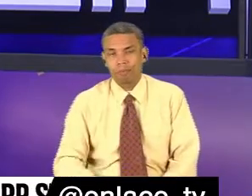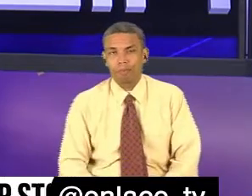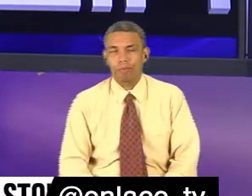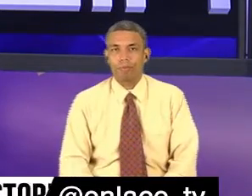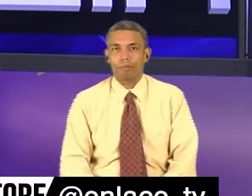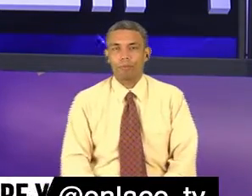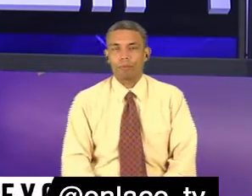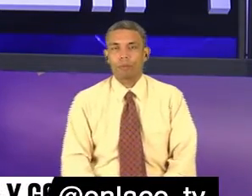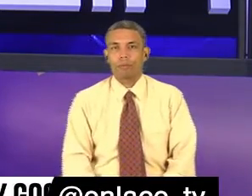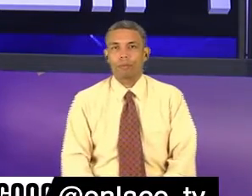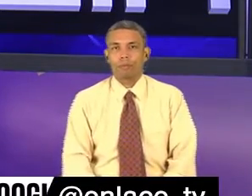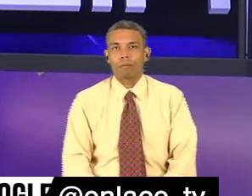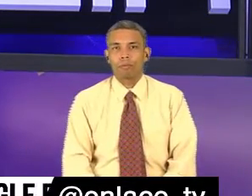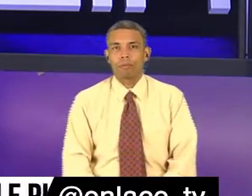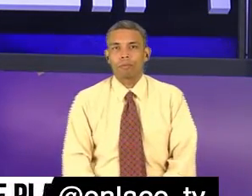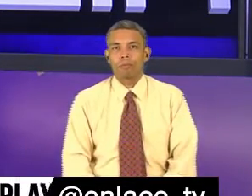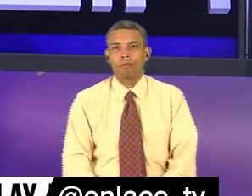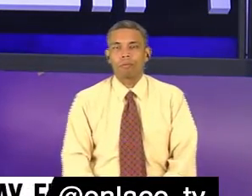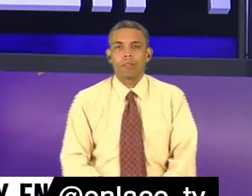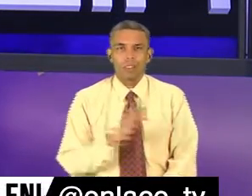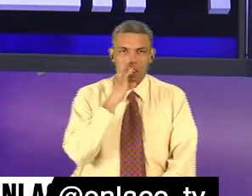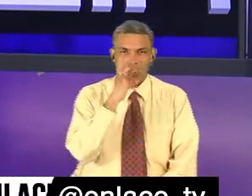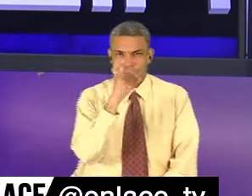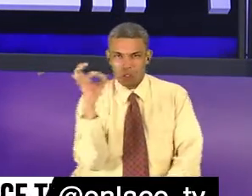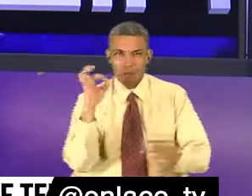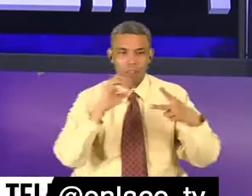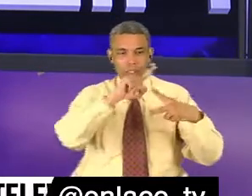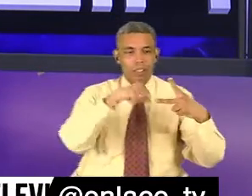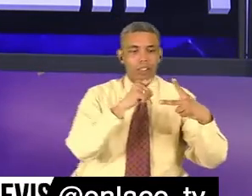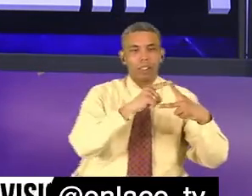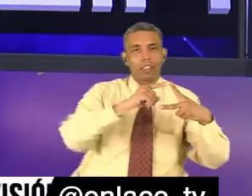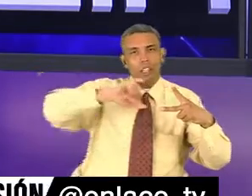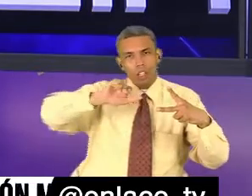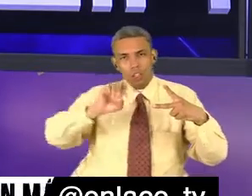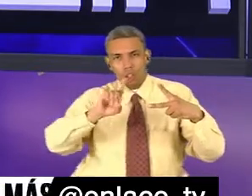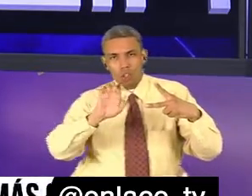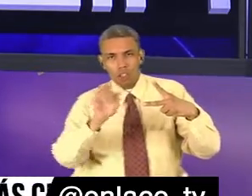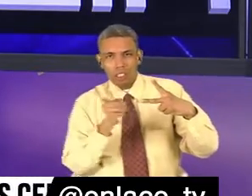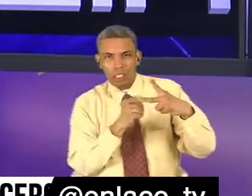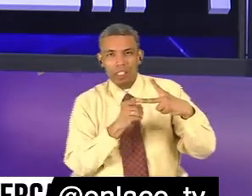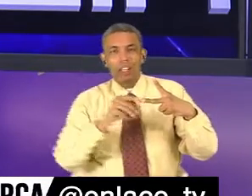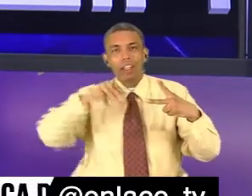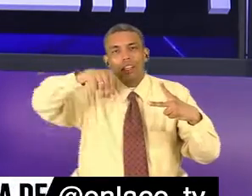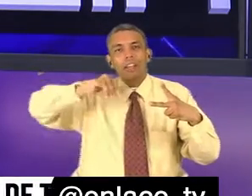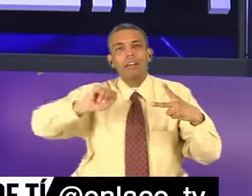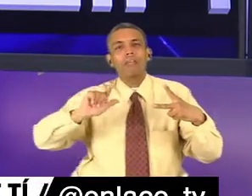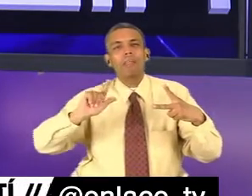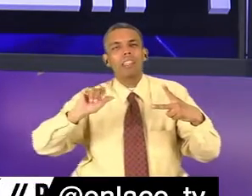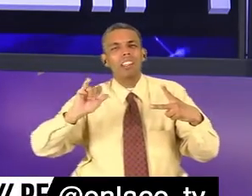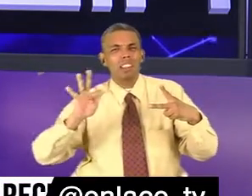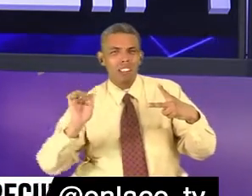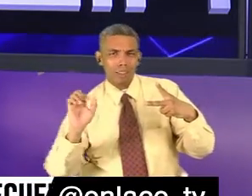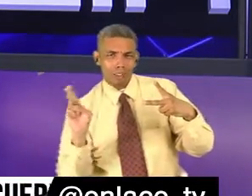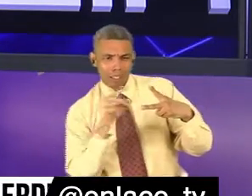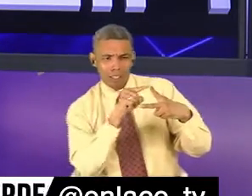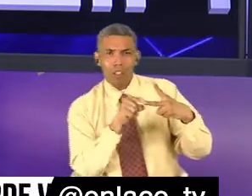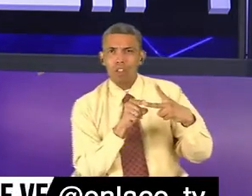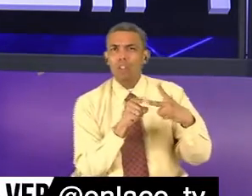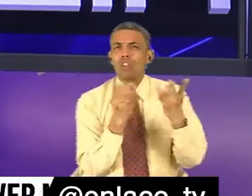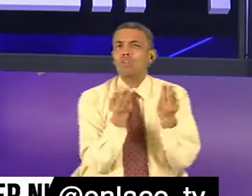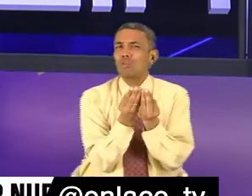Alias José y alias Militar, pertenecientes al parecer a la organización criminal Clan Narcotraficante Úsuga, fueron capturados por